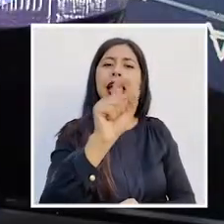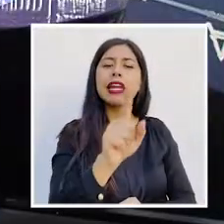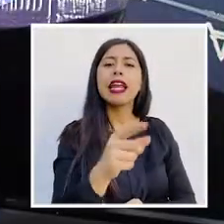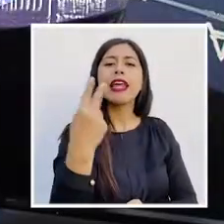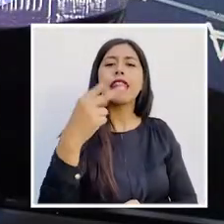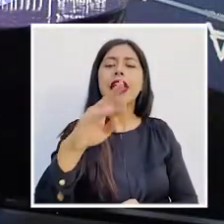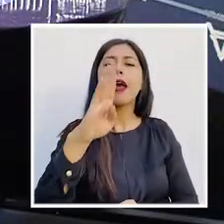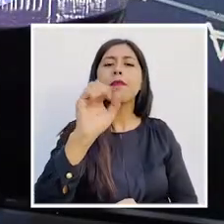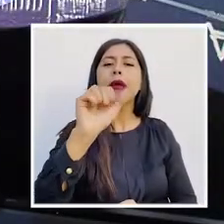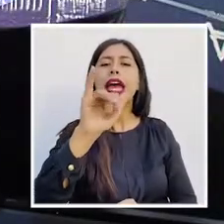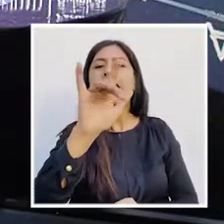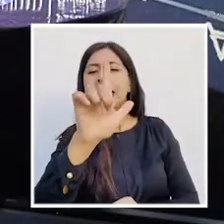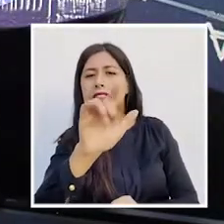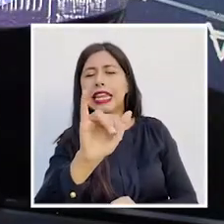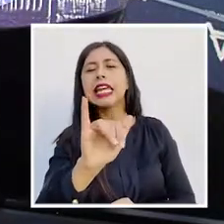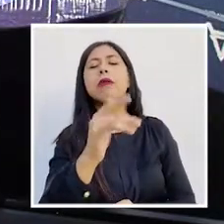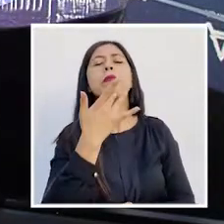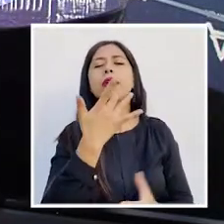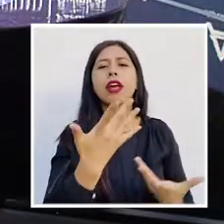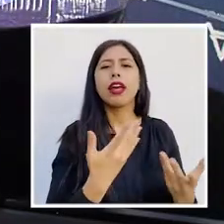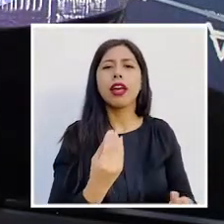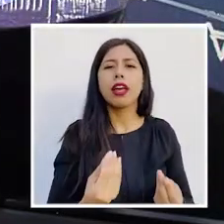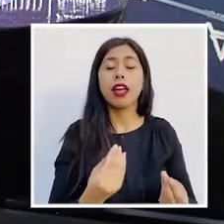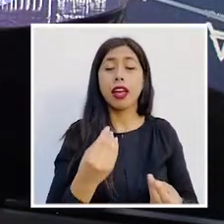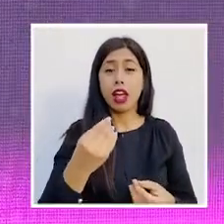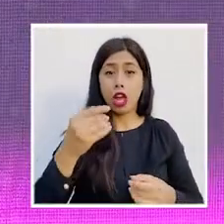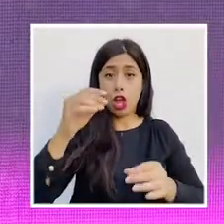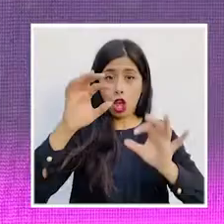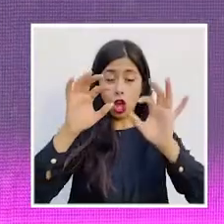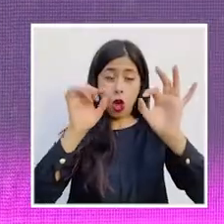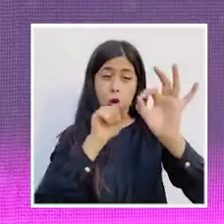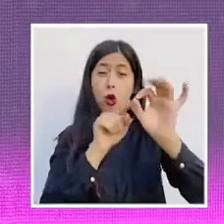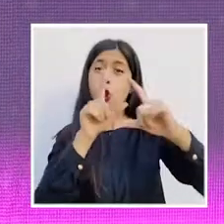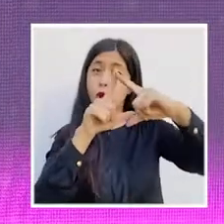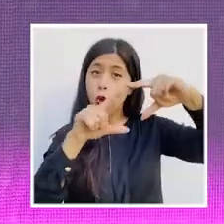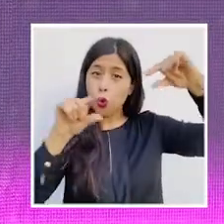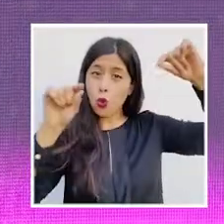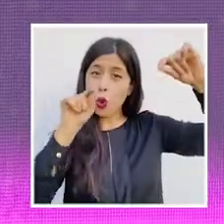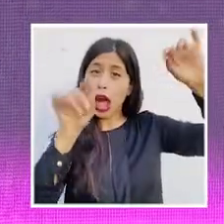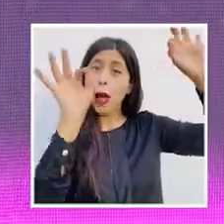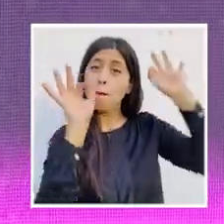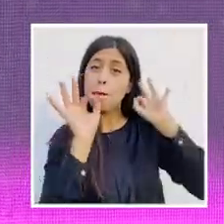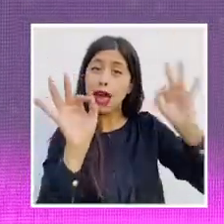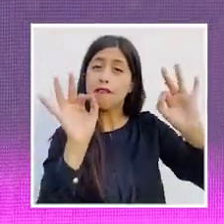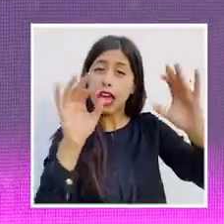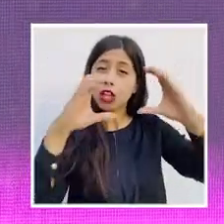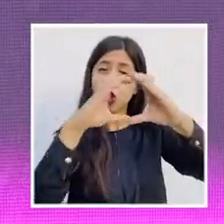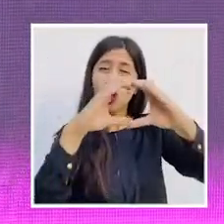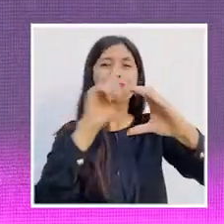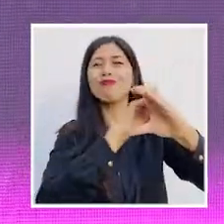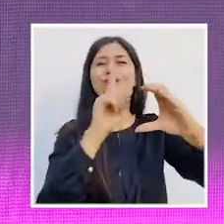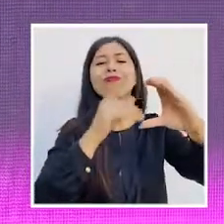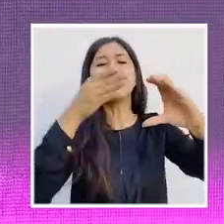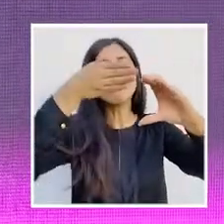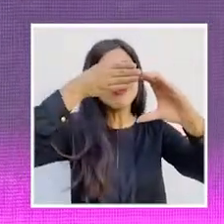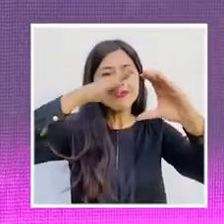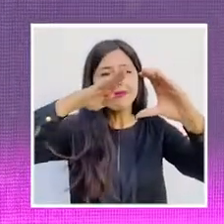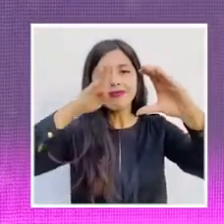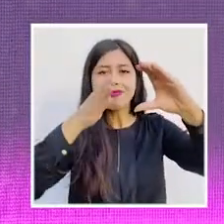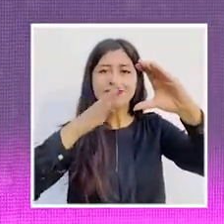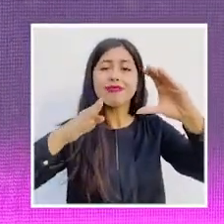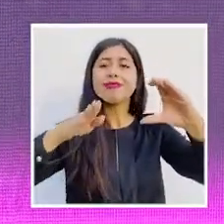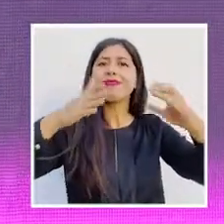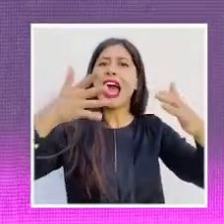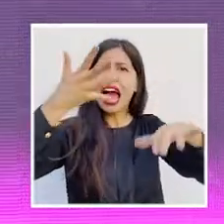La razón es la siguiente. La luna no es un círculo perfecto. La luna tiene cráteres,